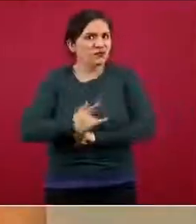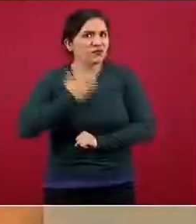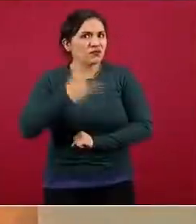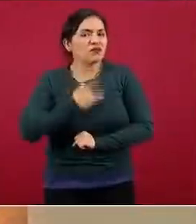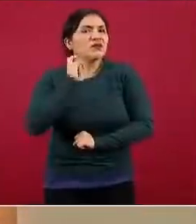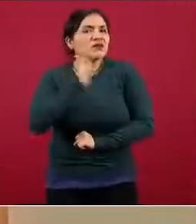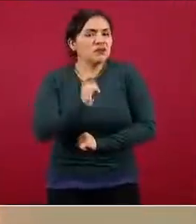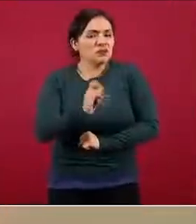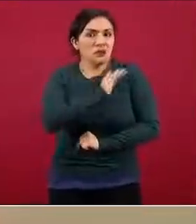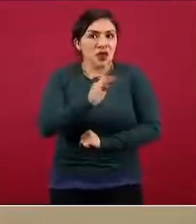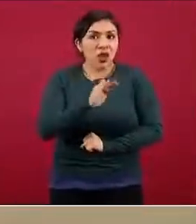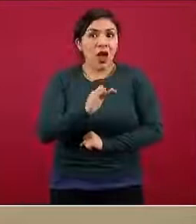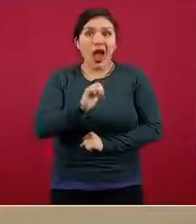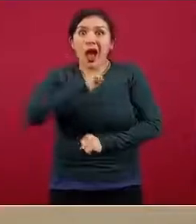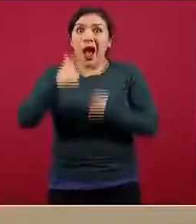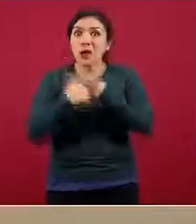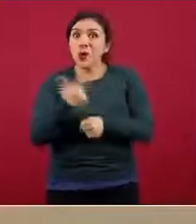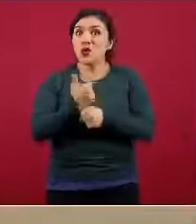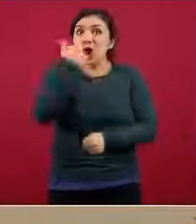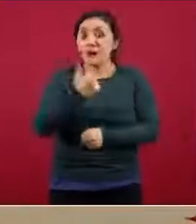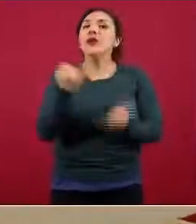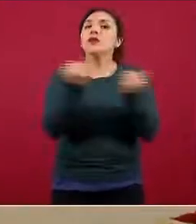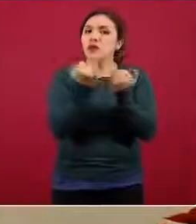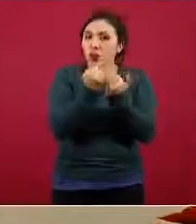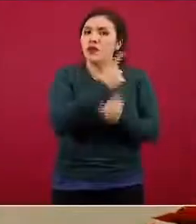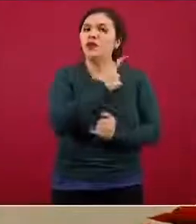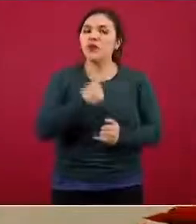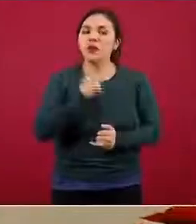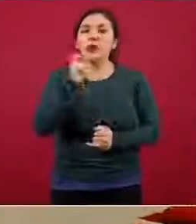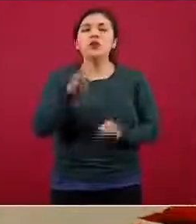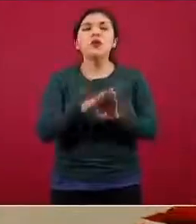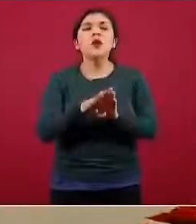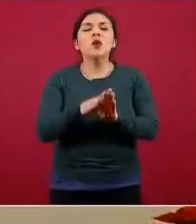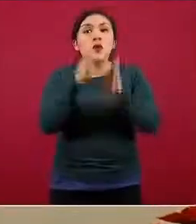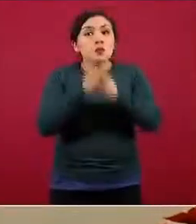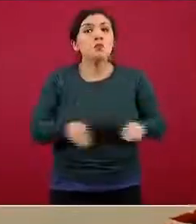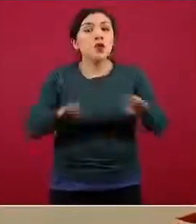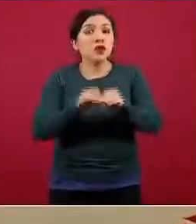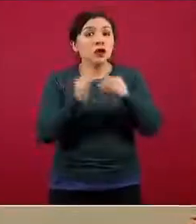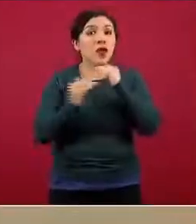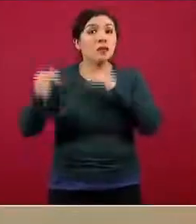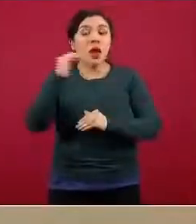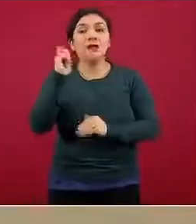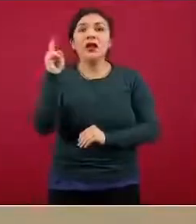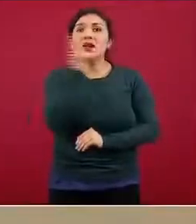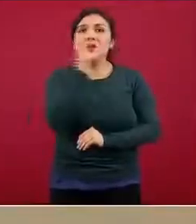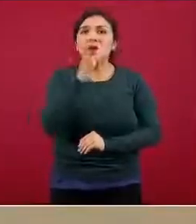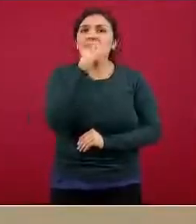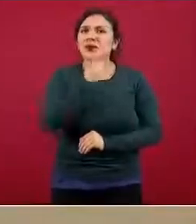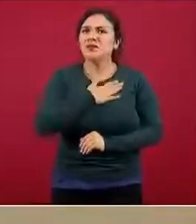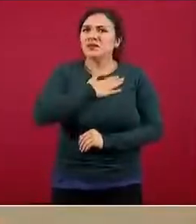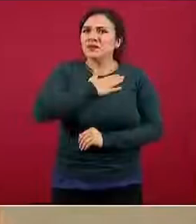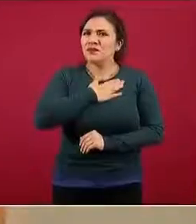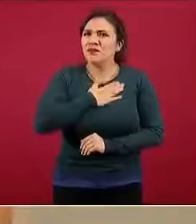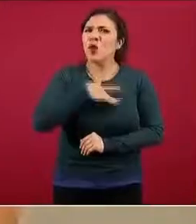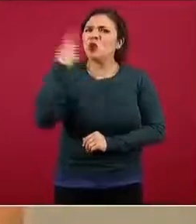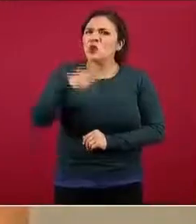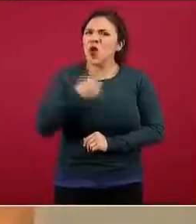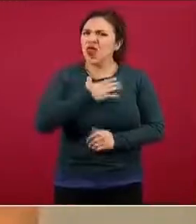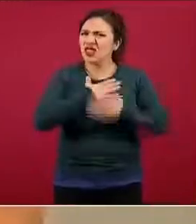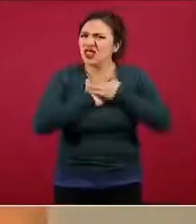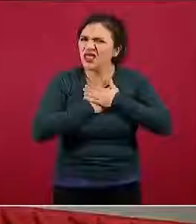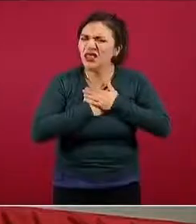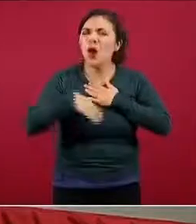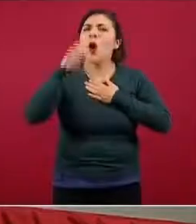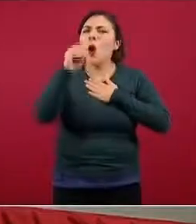presentan síntomas de alarma, que como ya hemos dicho, síntomas de alarma importantes, la dificultad para respirar, el dolor en el pecho,